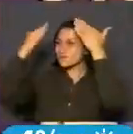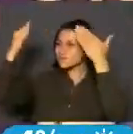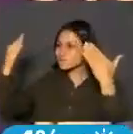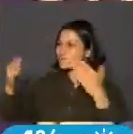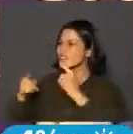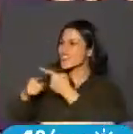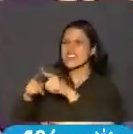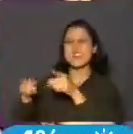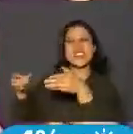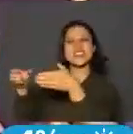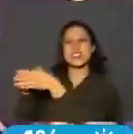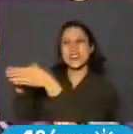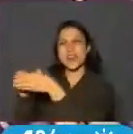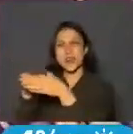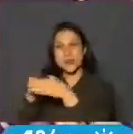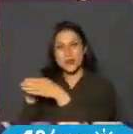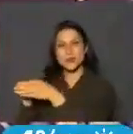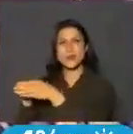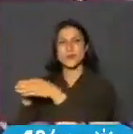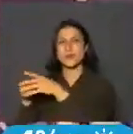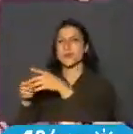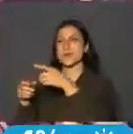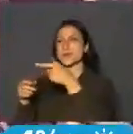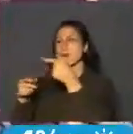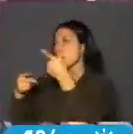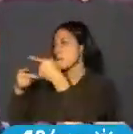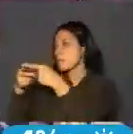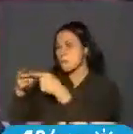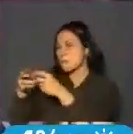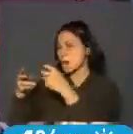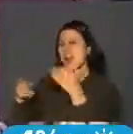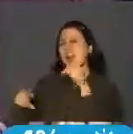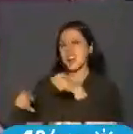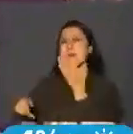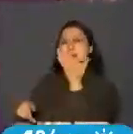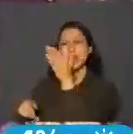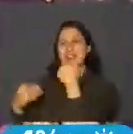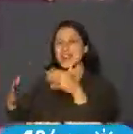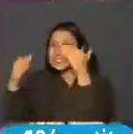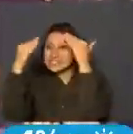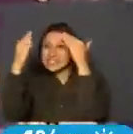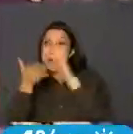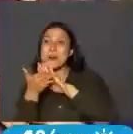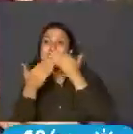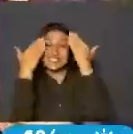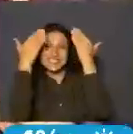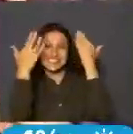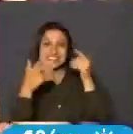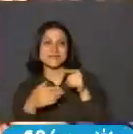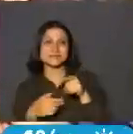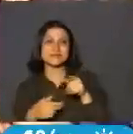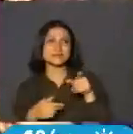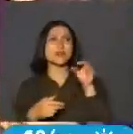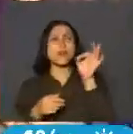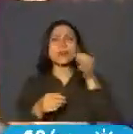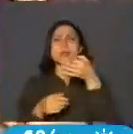organizaciones sociales, adherentes de distintos puntos de Punta Arenas que han venido a saludarlo. Y ustedes mencionaban un detalle bien